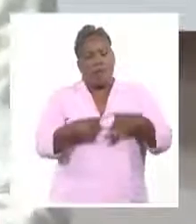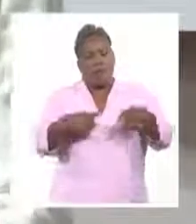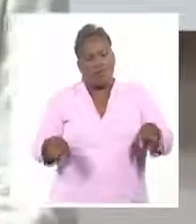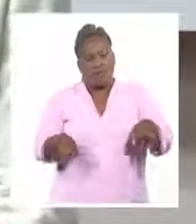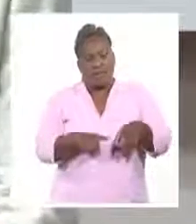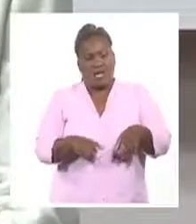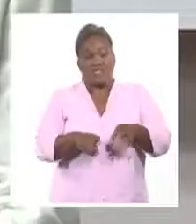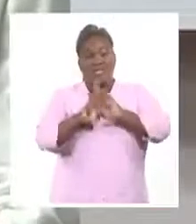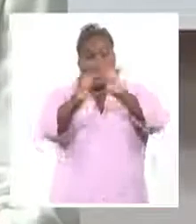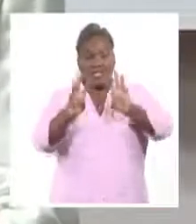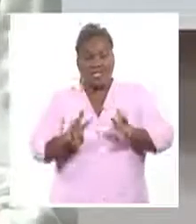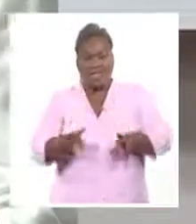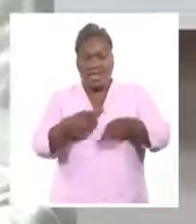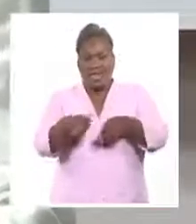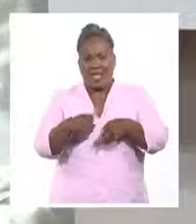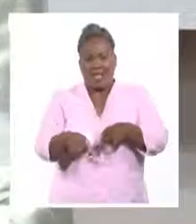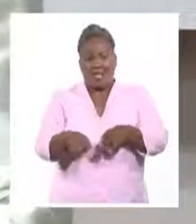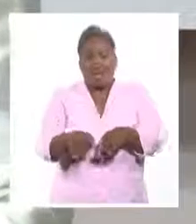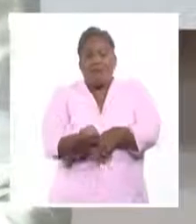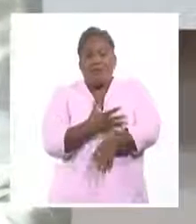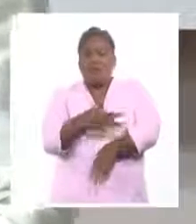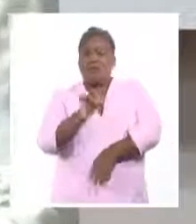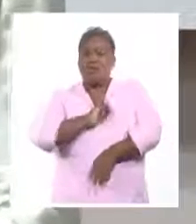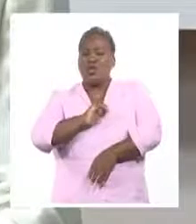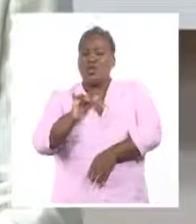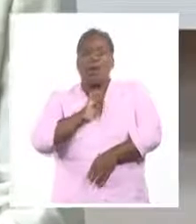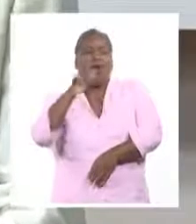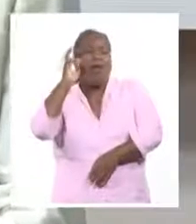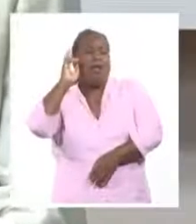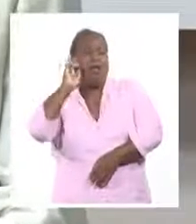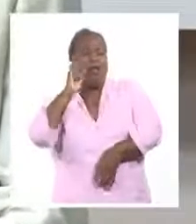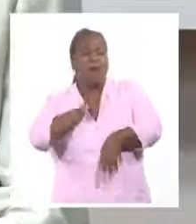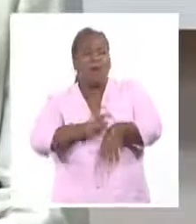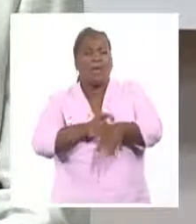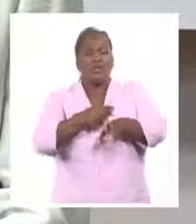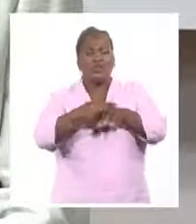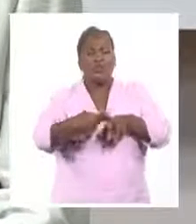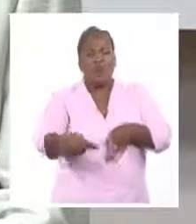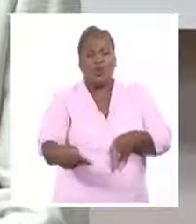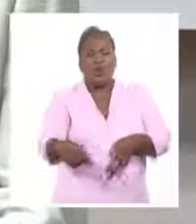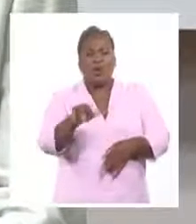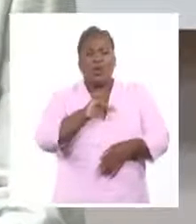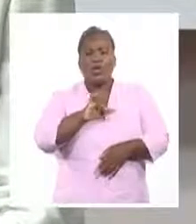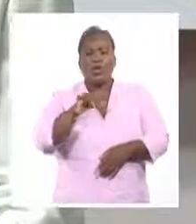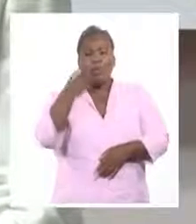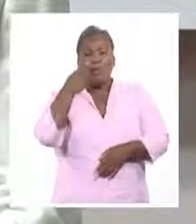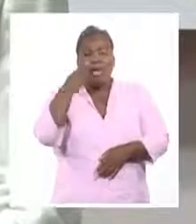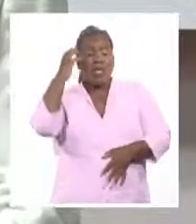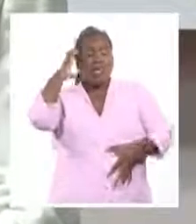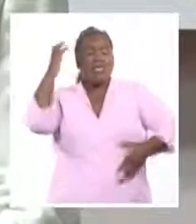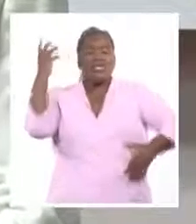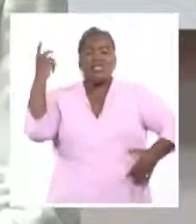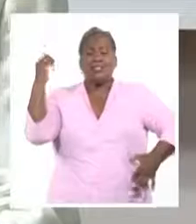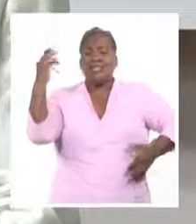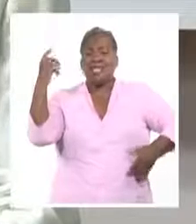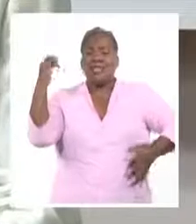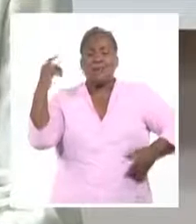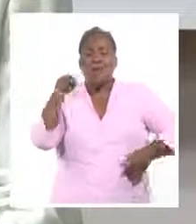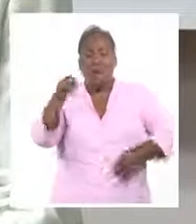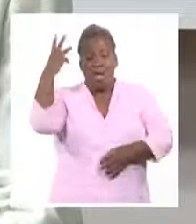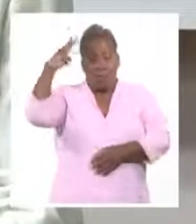redes. Emocionan esos sonidos asociados a un tiempo heroico, como enorgullece ver al enorme Silvio llenando plazas